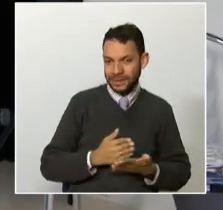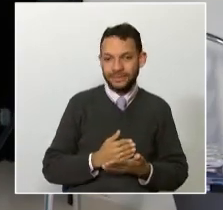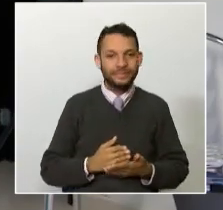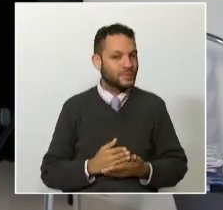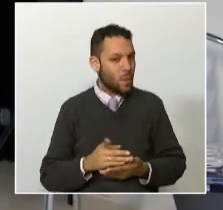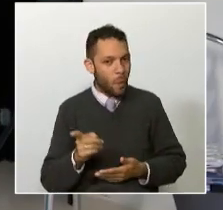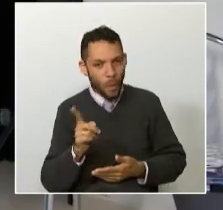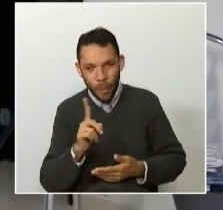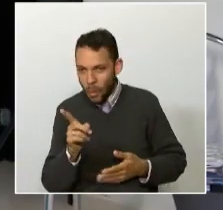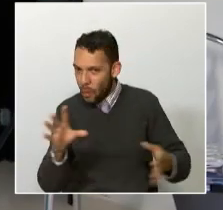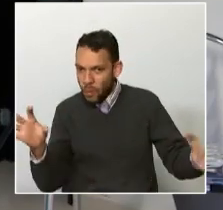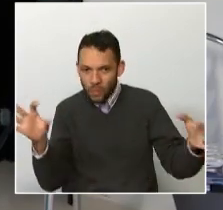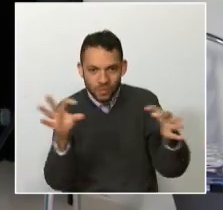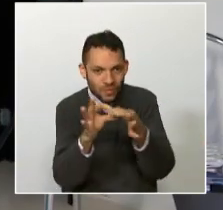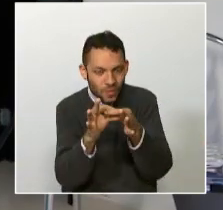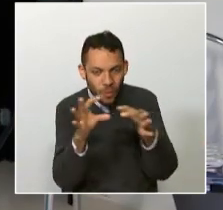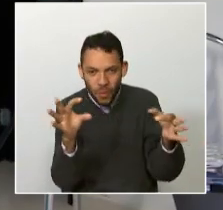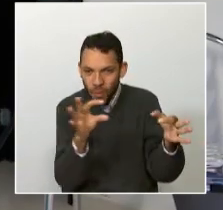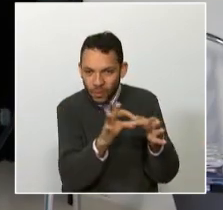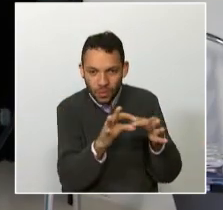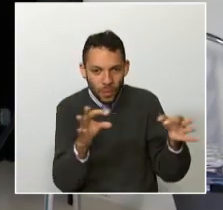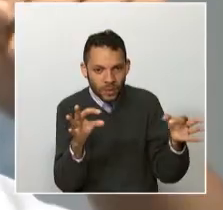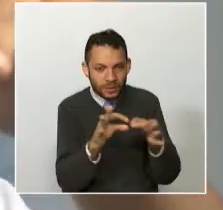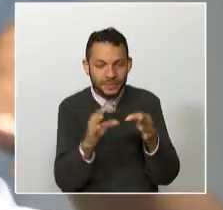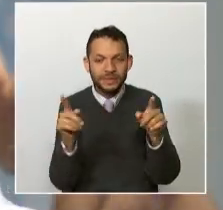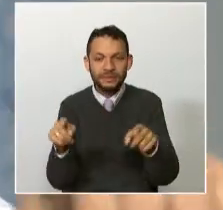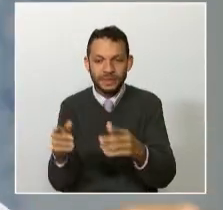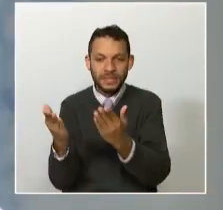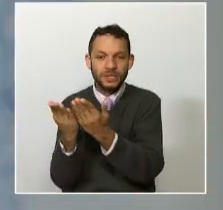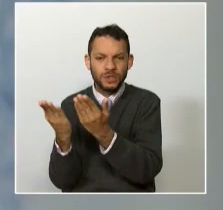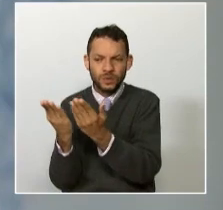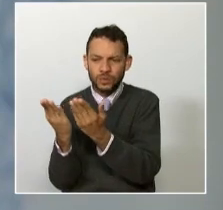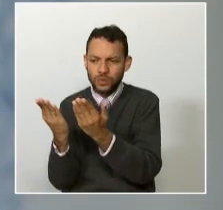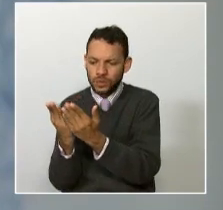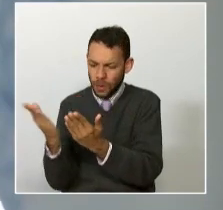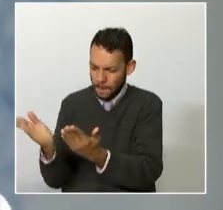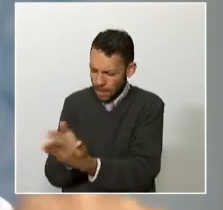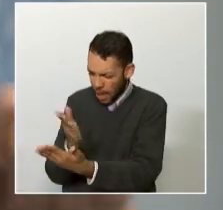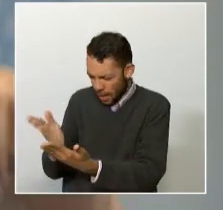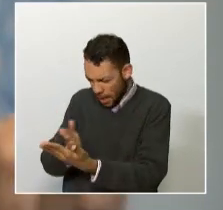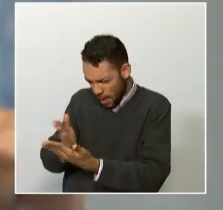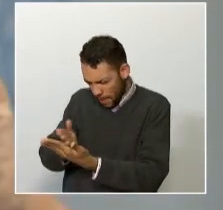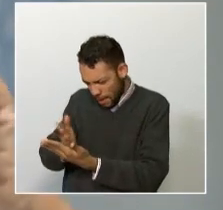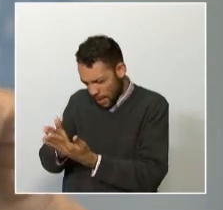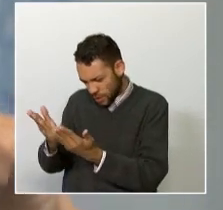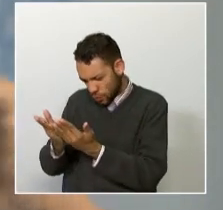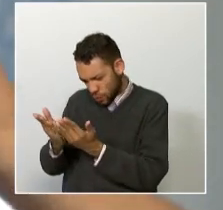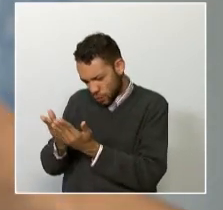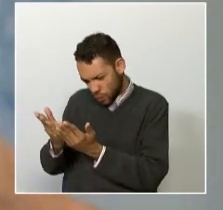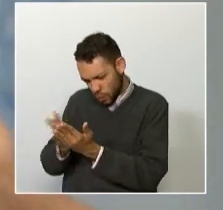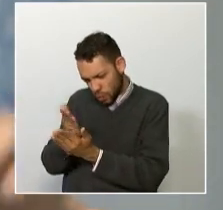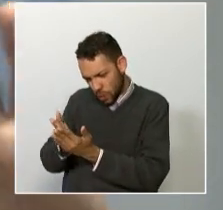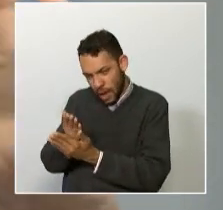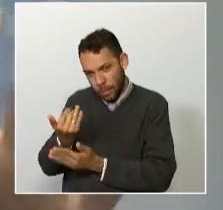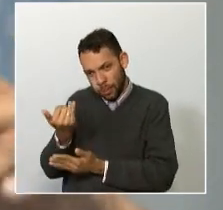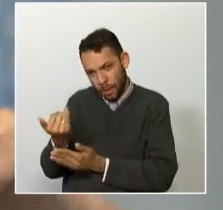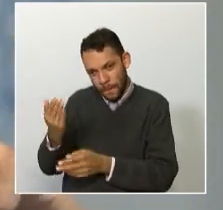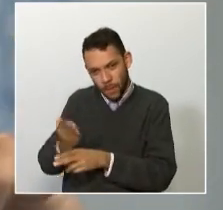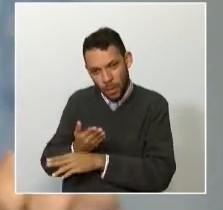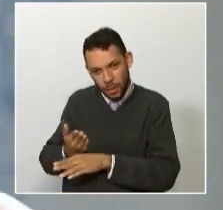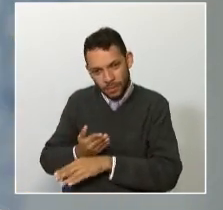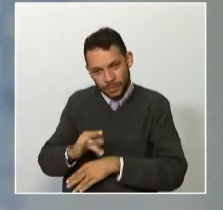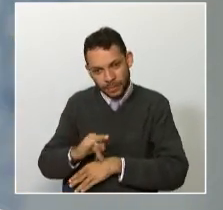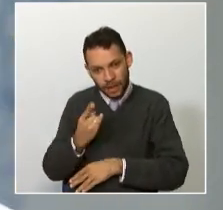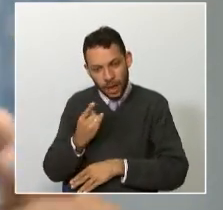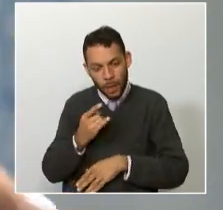relación, al igual que muchos estudios afirman que el problema, si tenemos el problema o un inconveniente